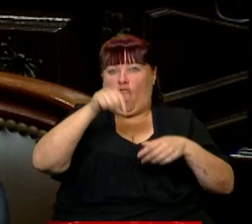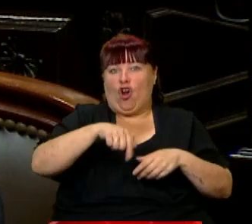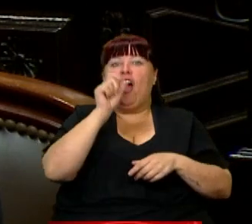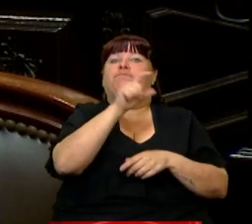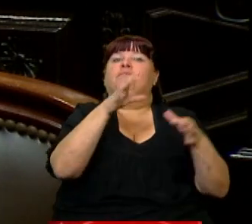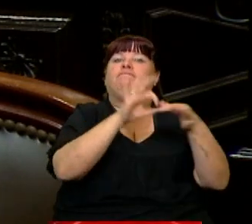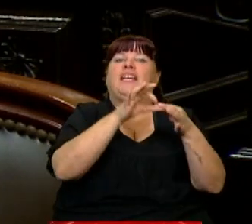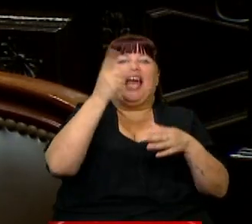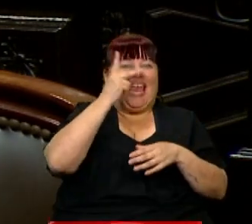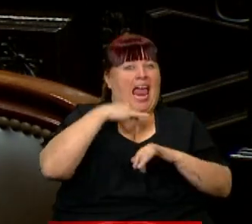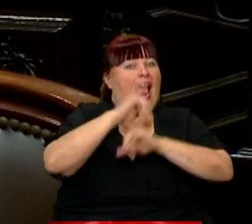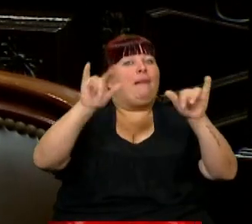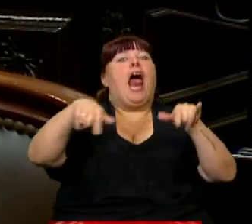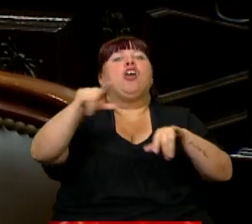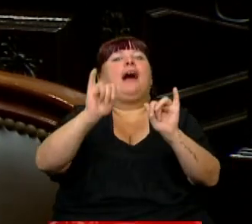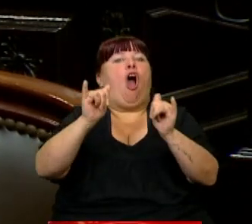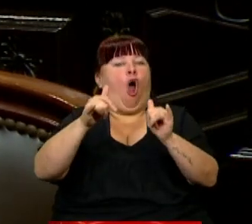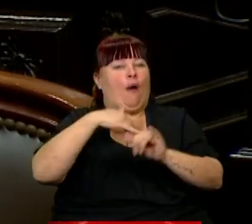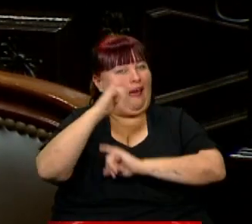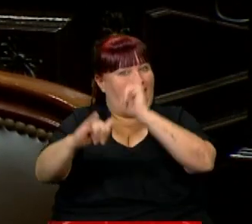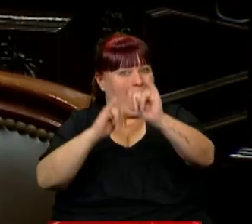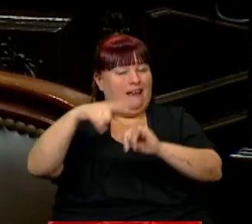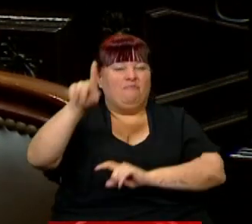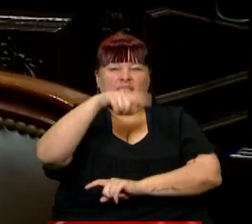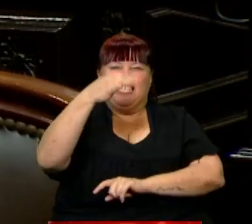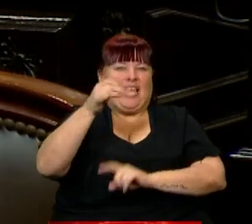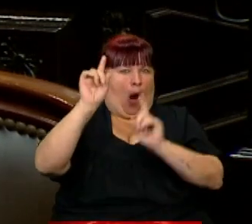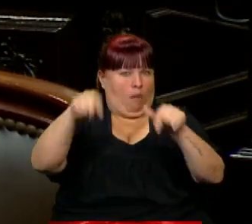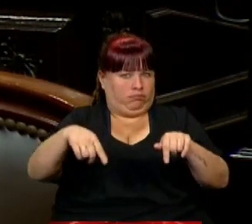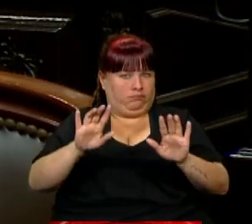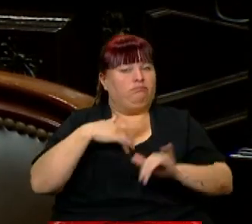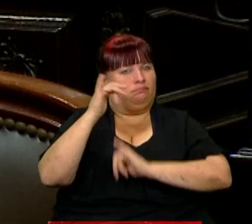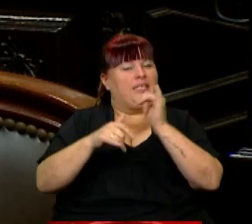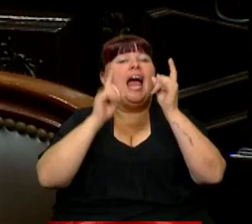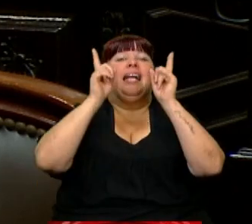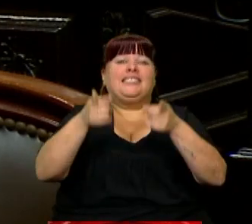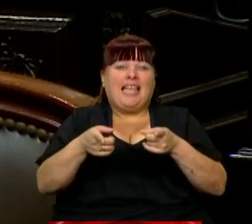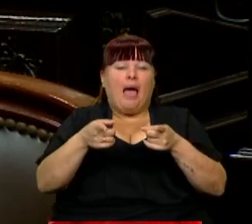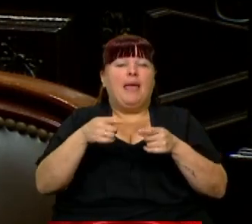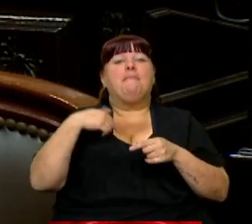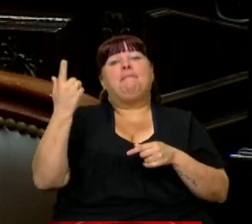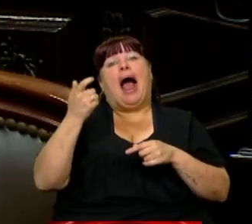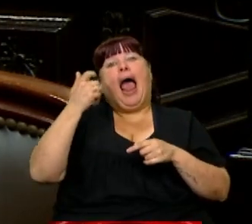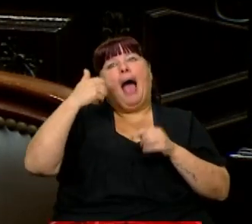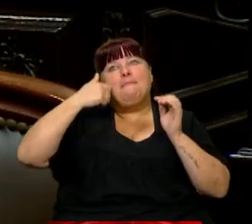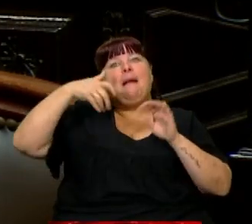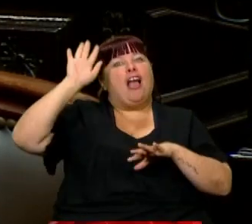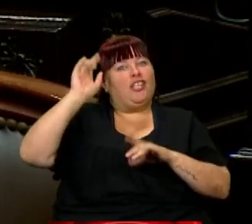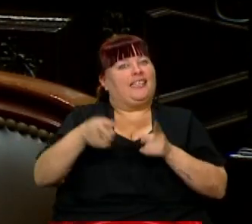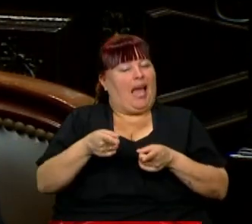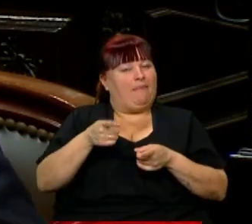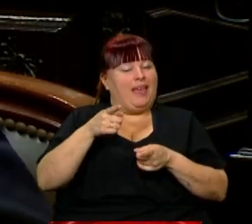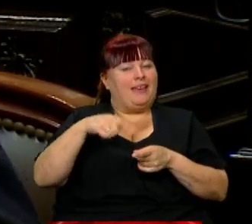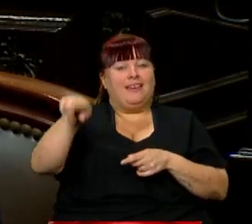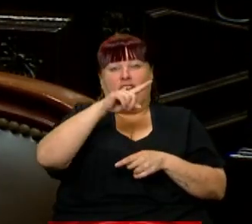de Néstor Kirchner. Digo esto para los más jóvenes, que seguramente no lo saben, y también para los no tan jóvenes, que